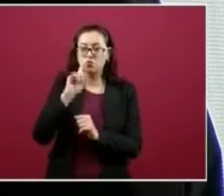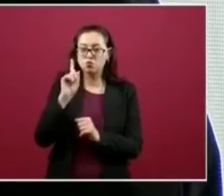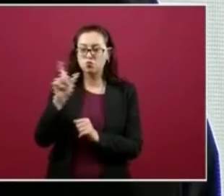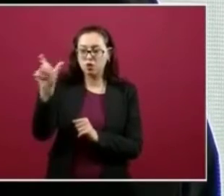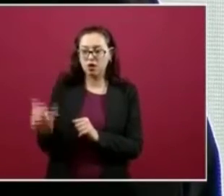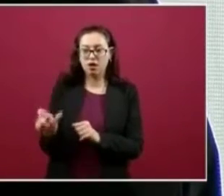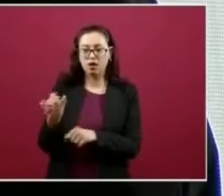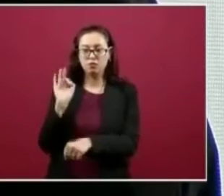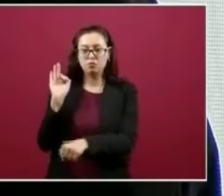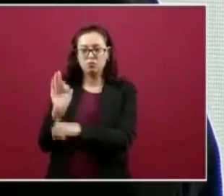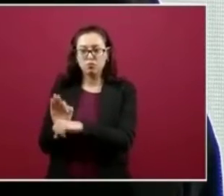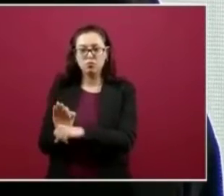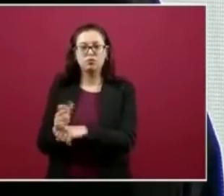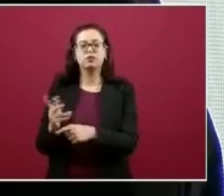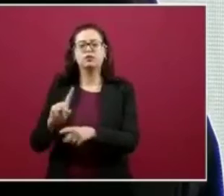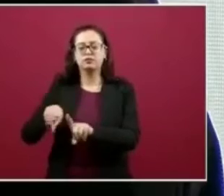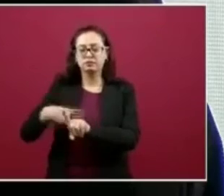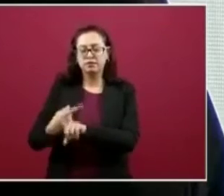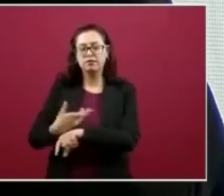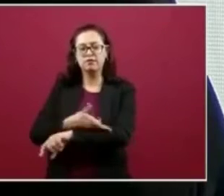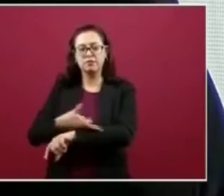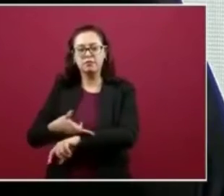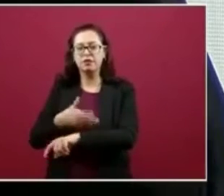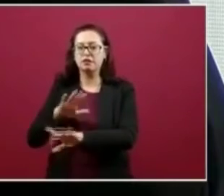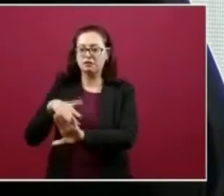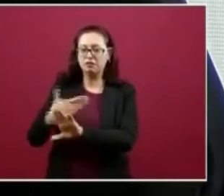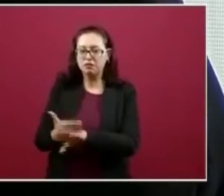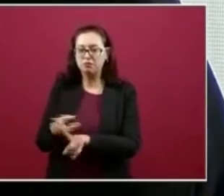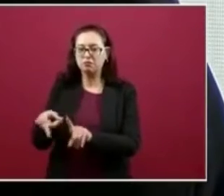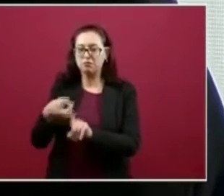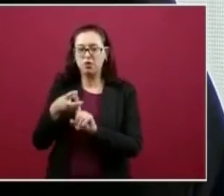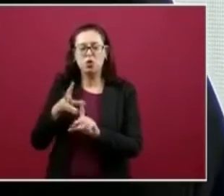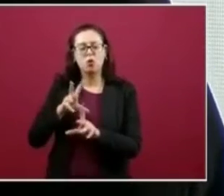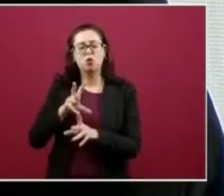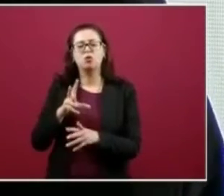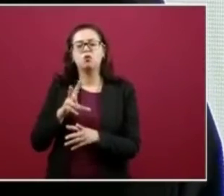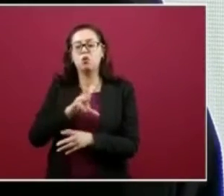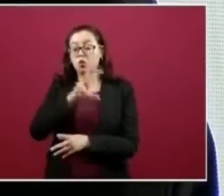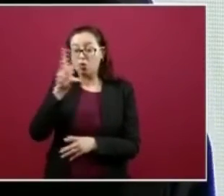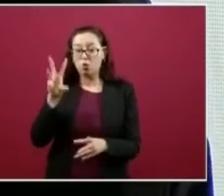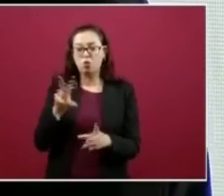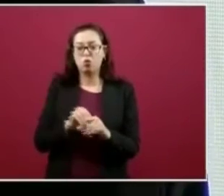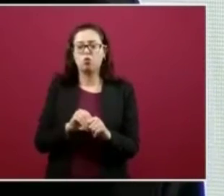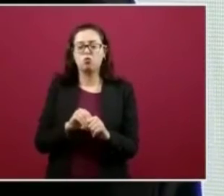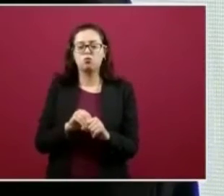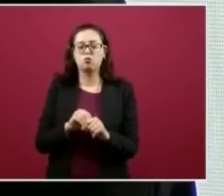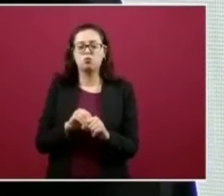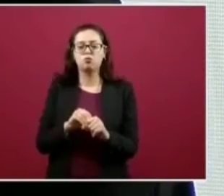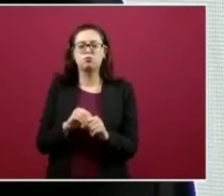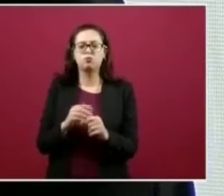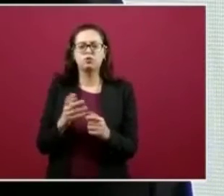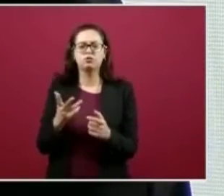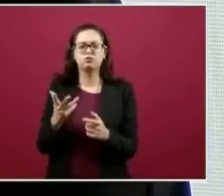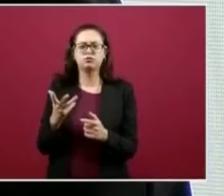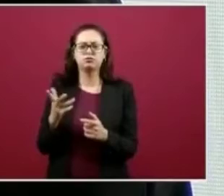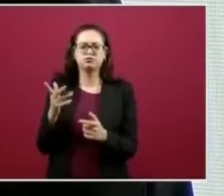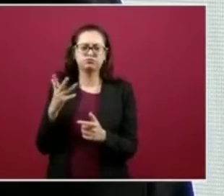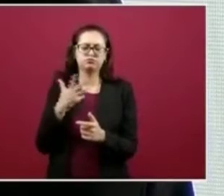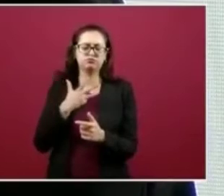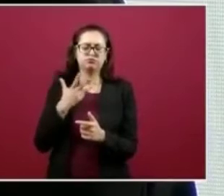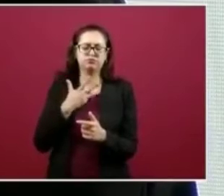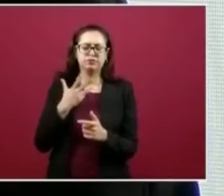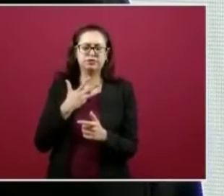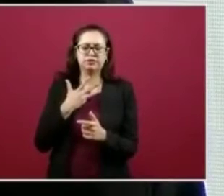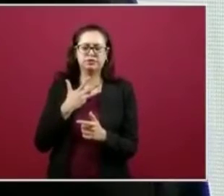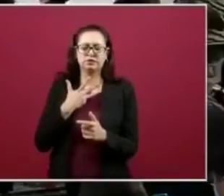la violencia sexual, familiar, las desapariciones, usando los estándares de las